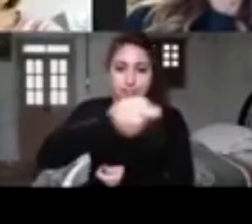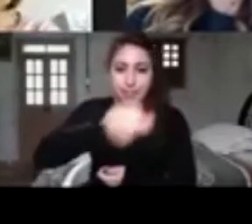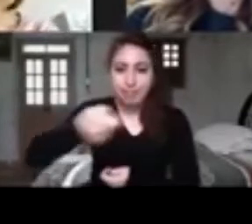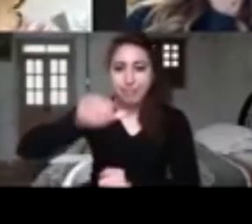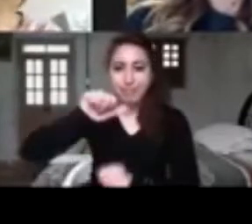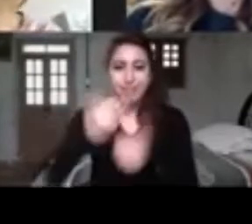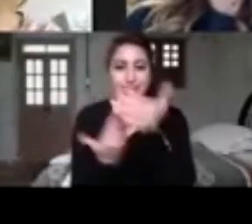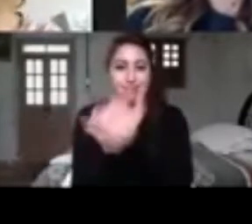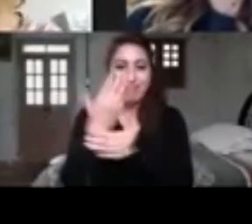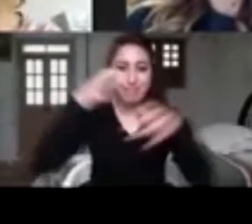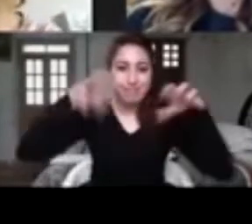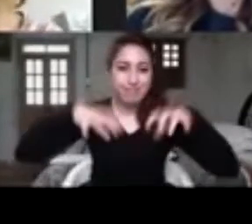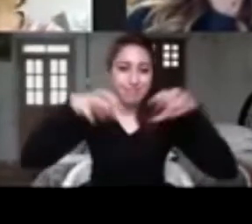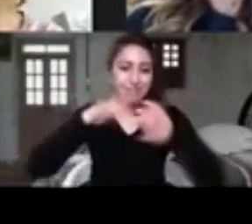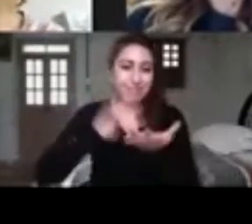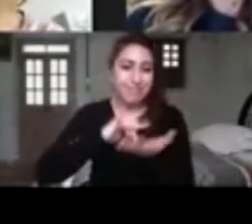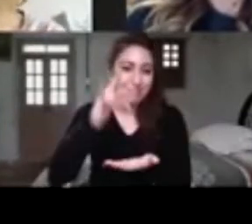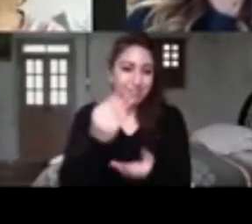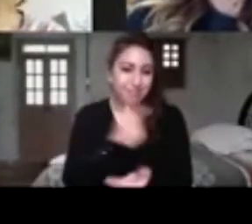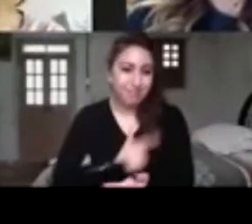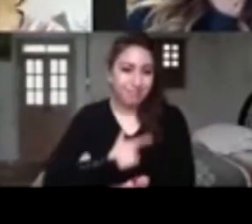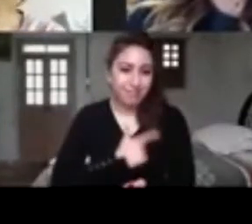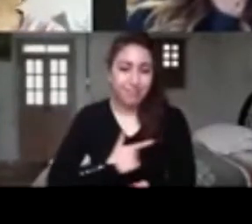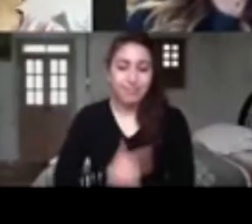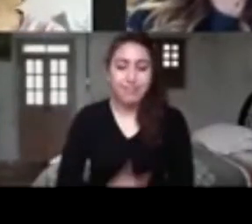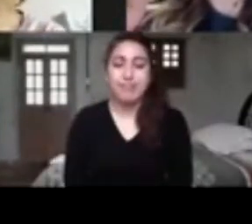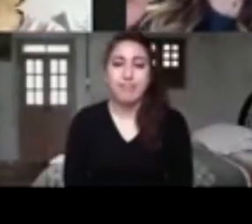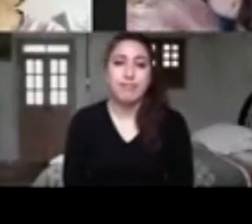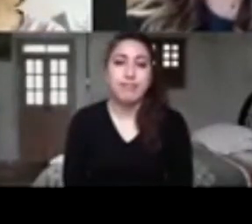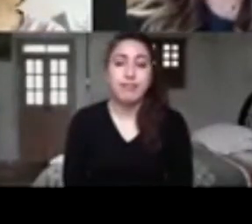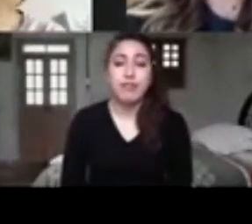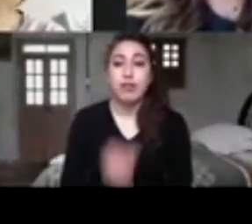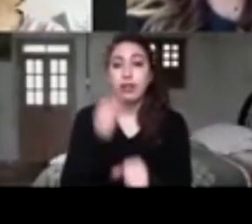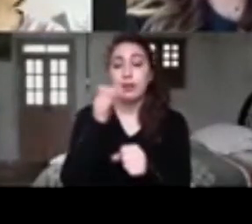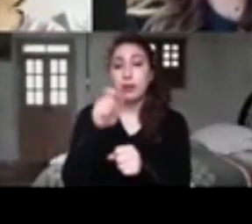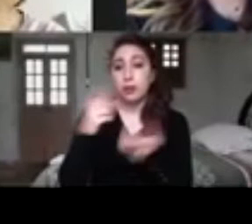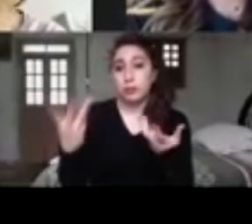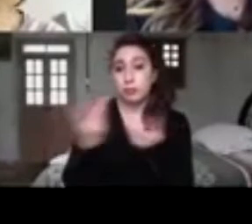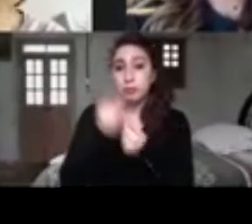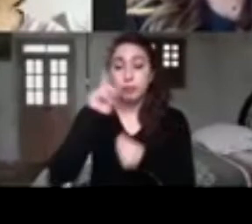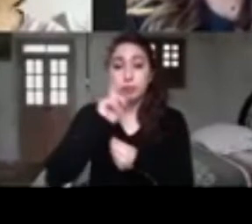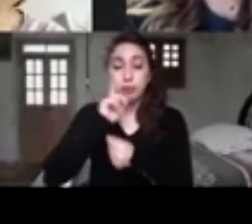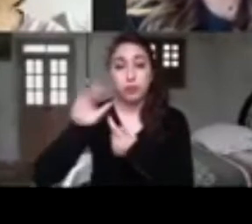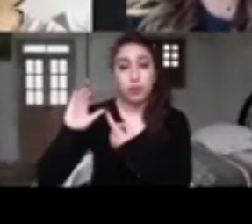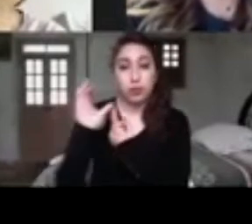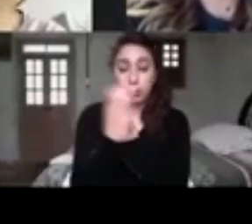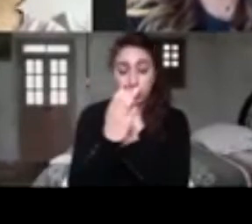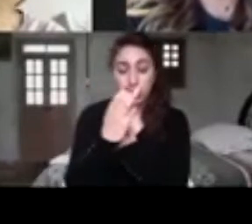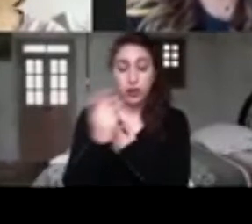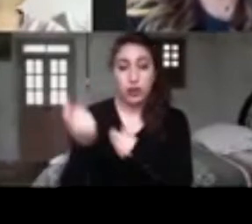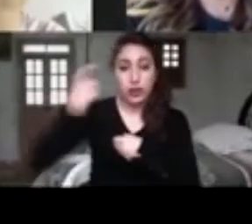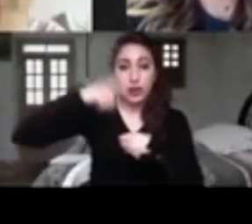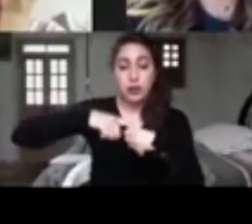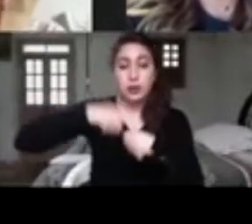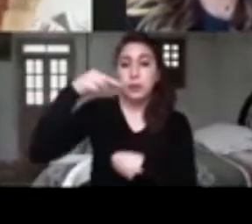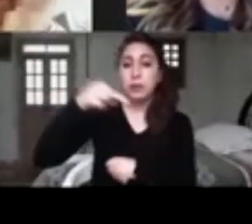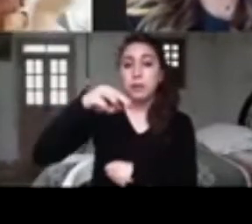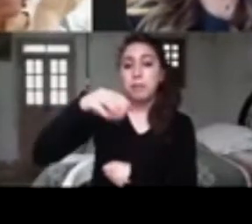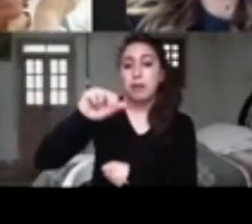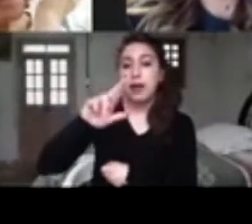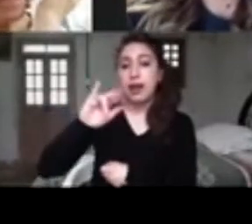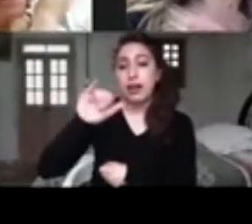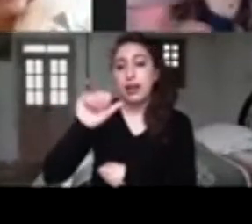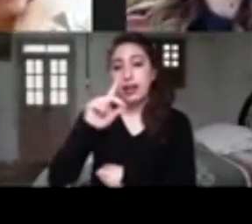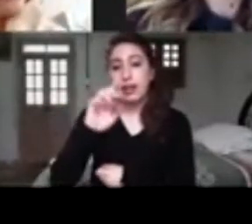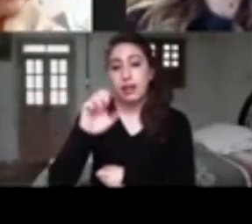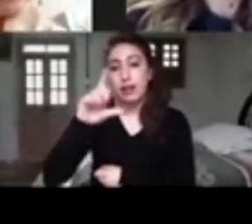lluviosa. Qué Buenos gusto. días, comisionado, gracias. Nos acompaña la comisionada María del Carmen Nava Polina, comisionada ciudadana del